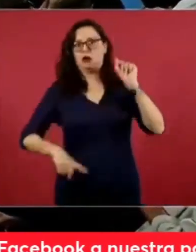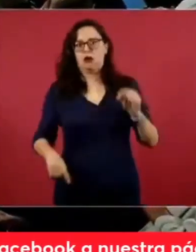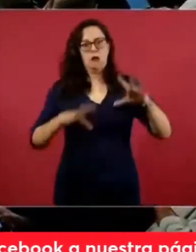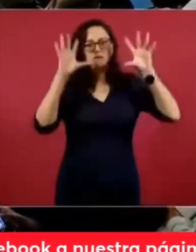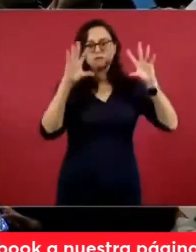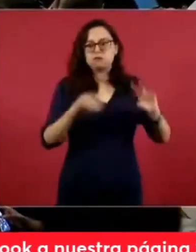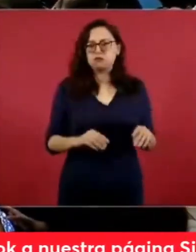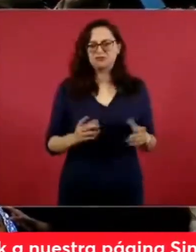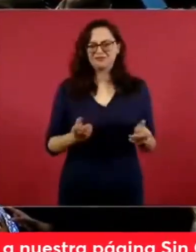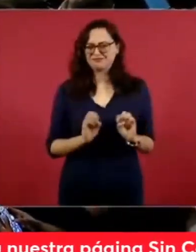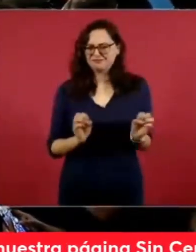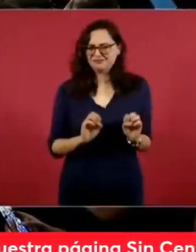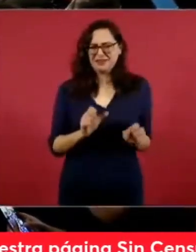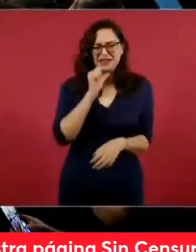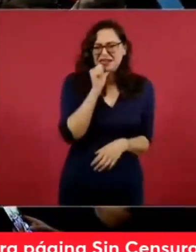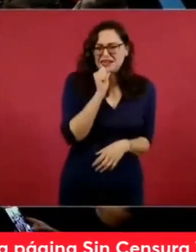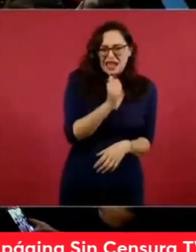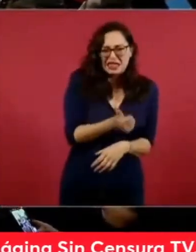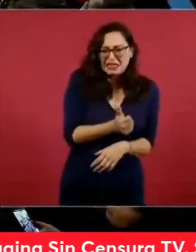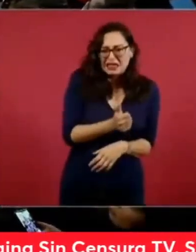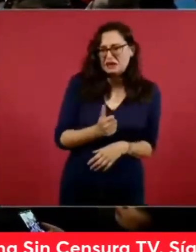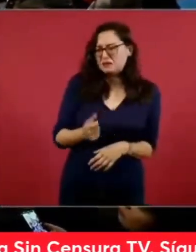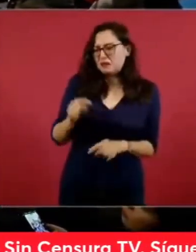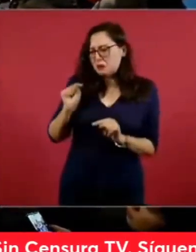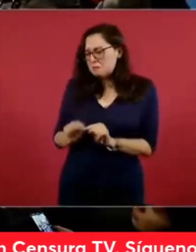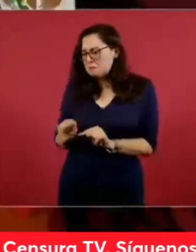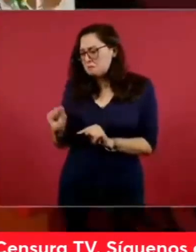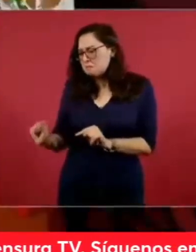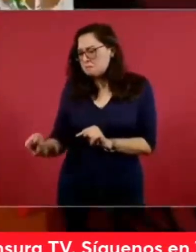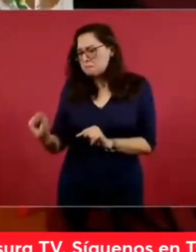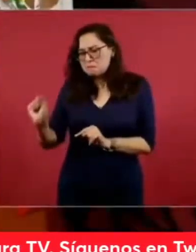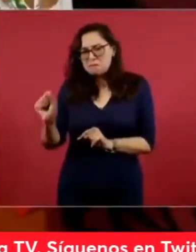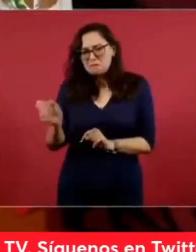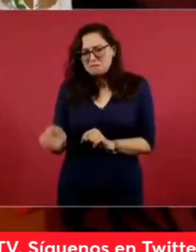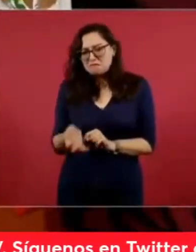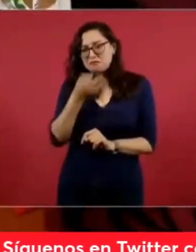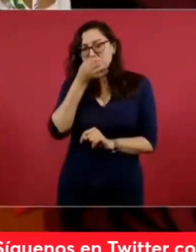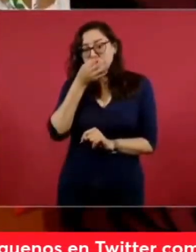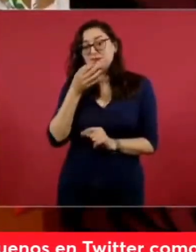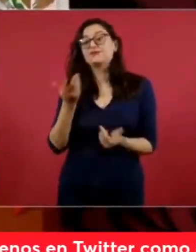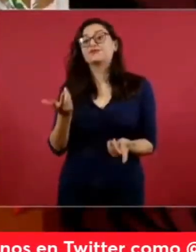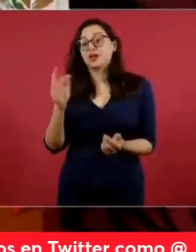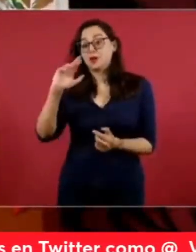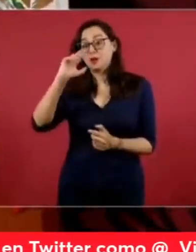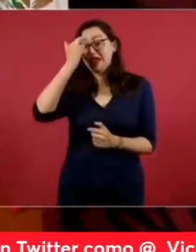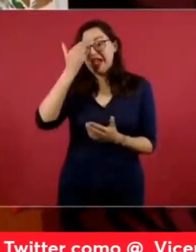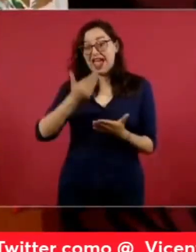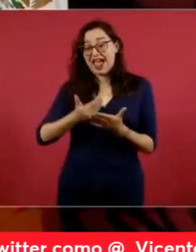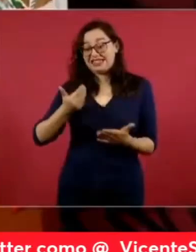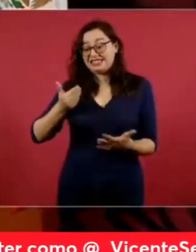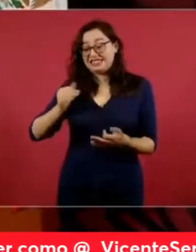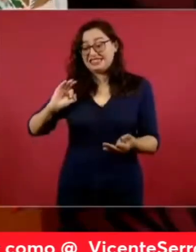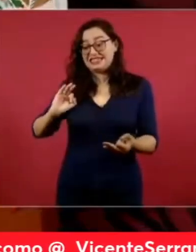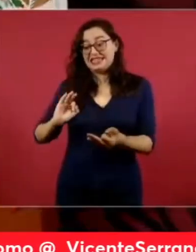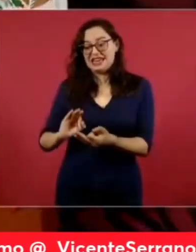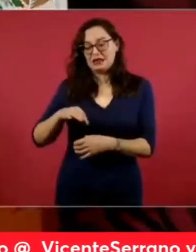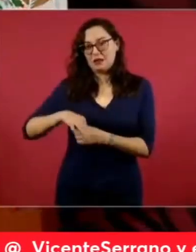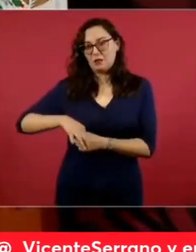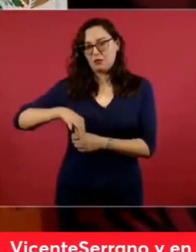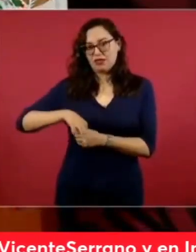un análisis de contenido. Ya sabemos, ¿no? Yo recuerdo que hace como 10